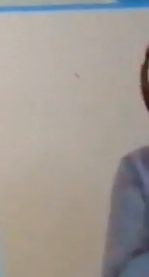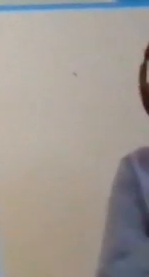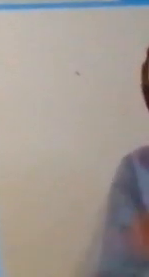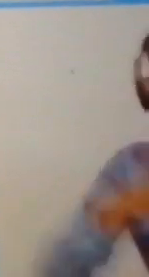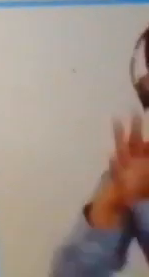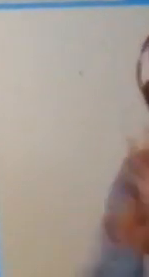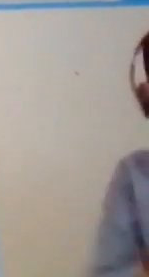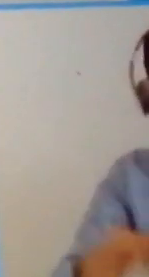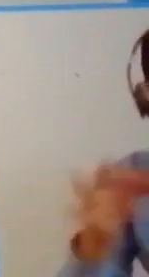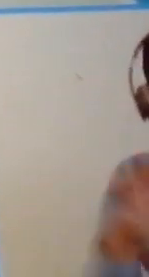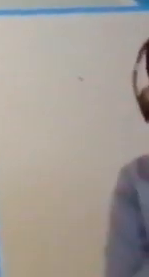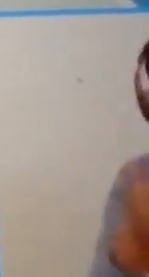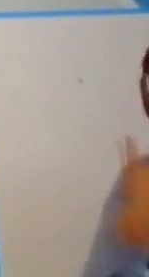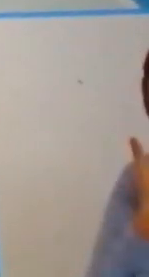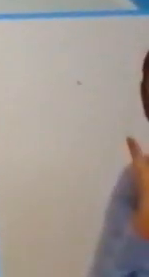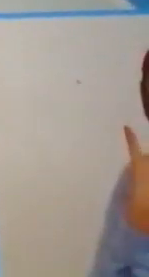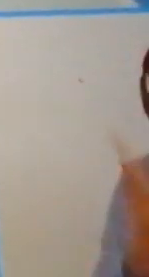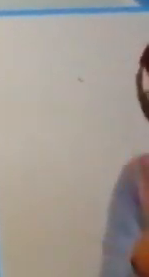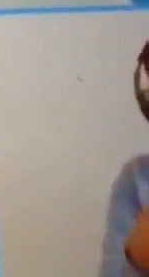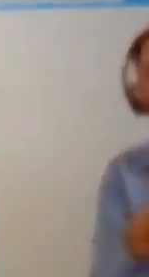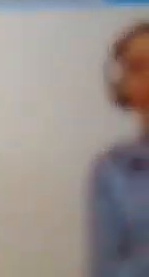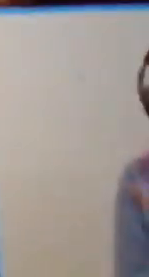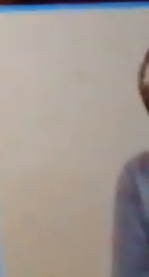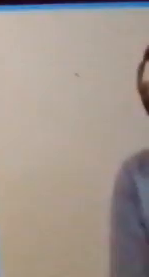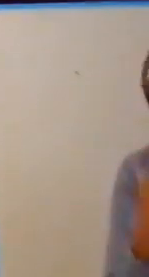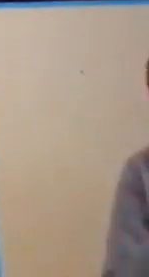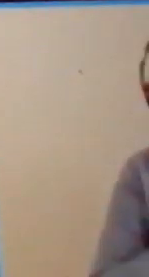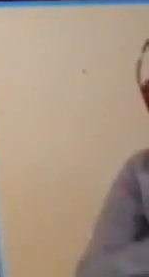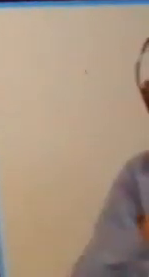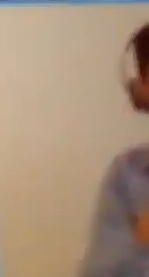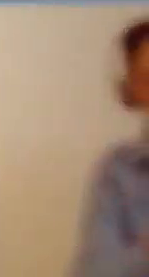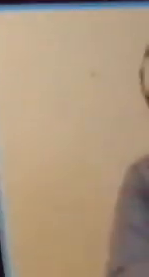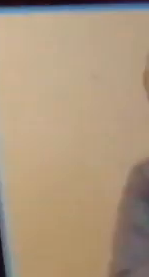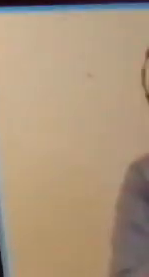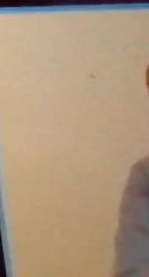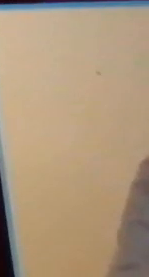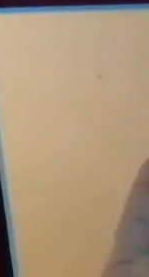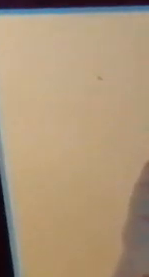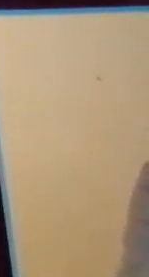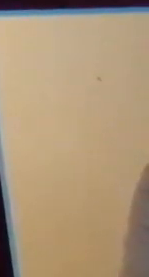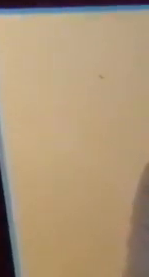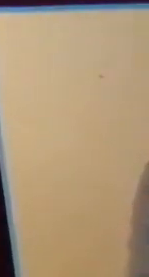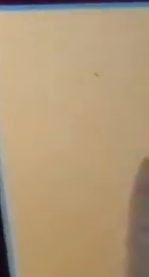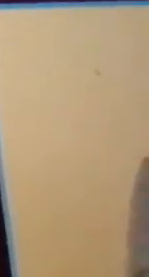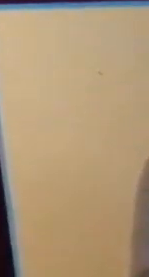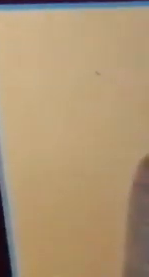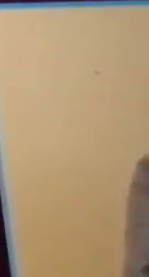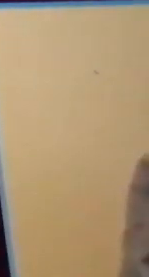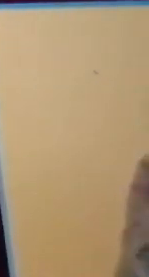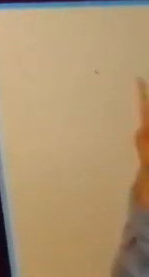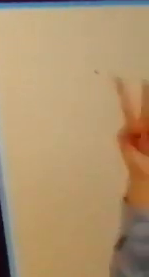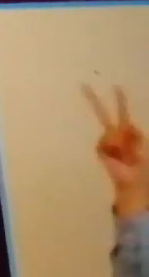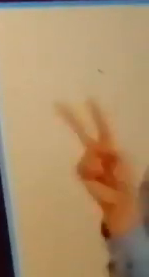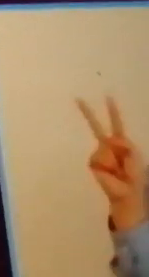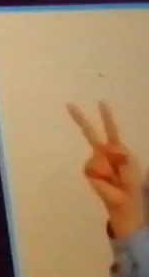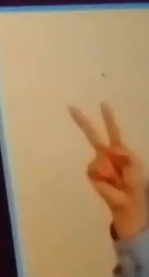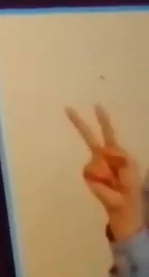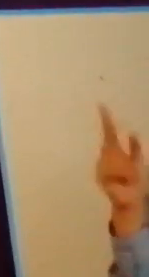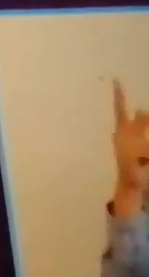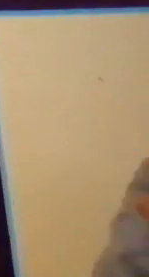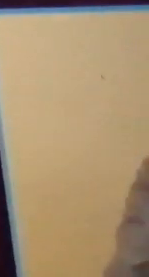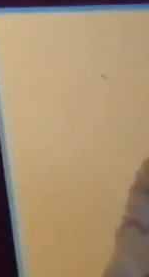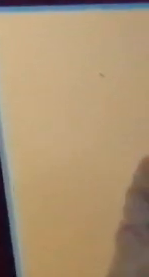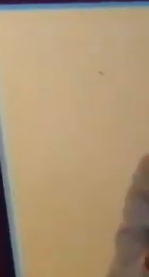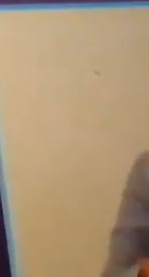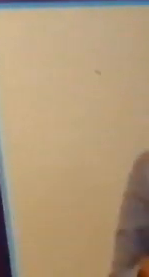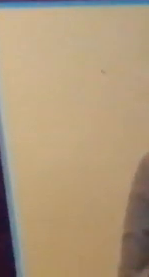de salud. Cuando ustedes ven en el plan de inversión que nosotros tenemos, bueno, por supuesto, ahora